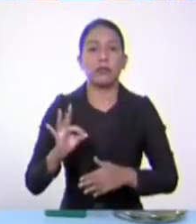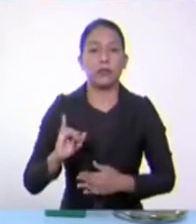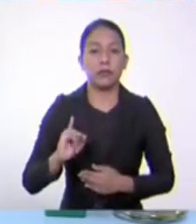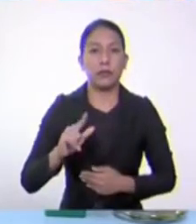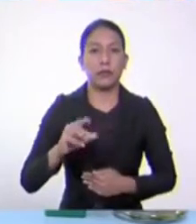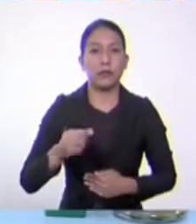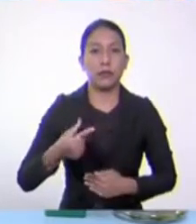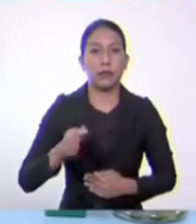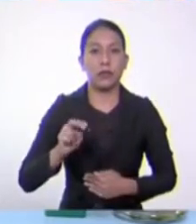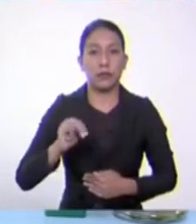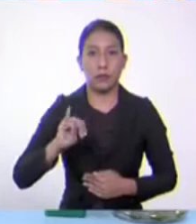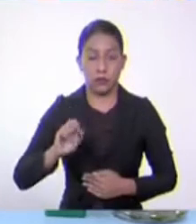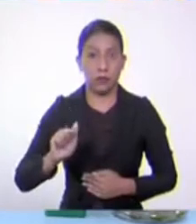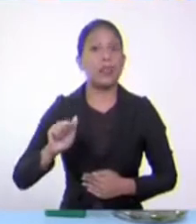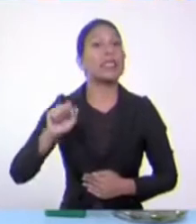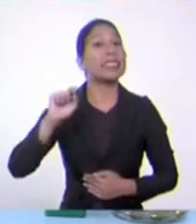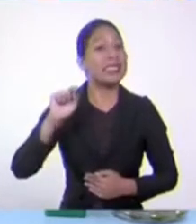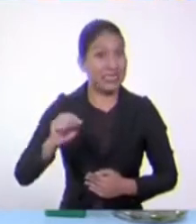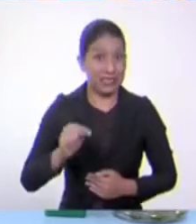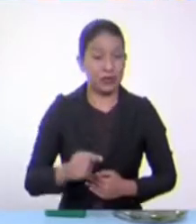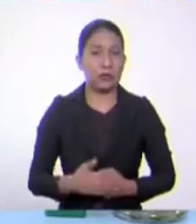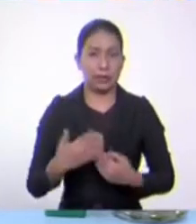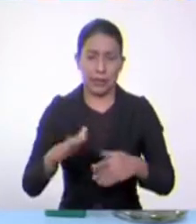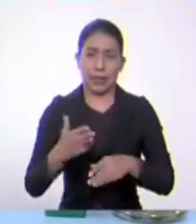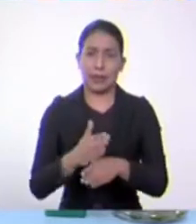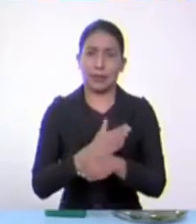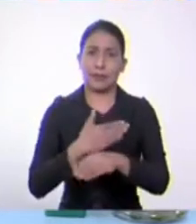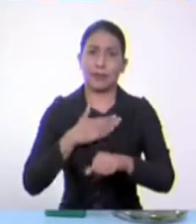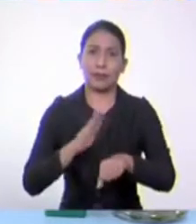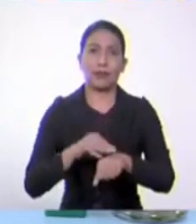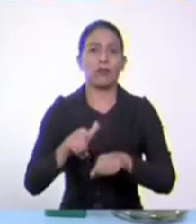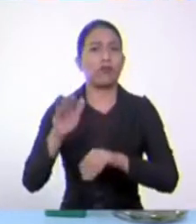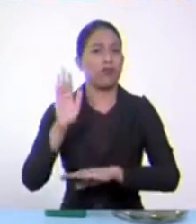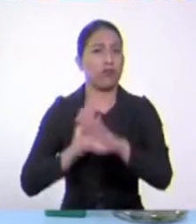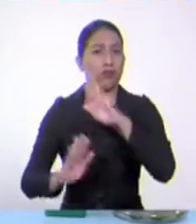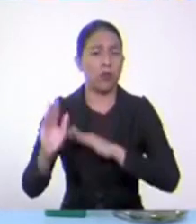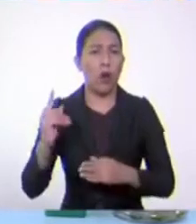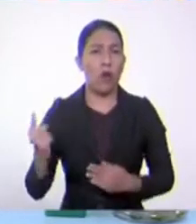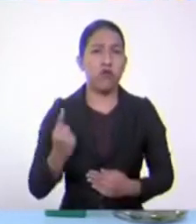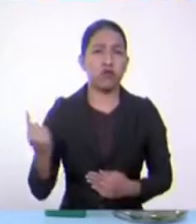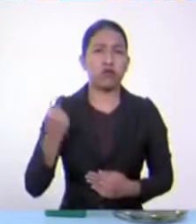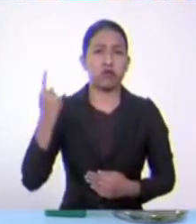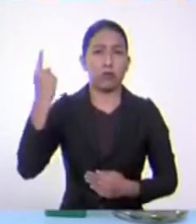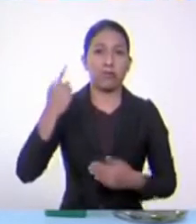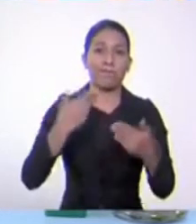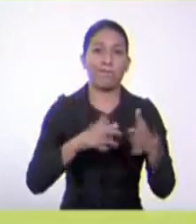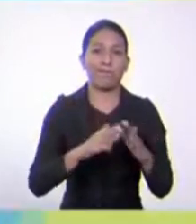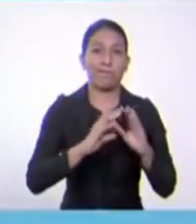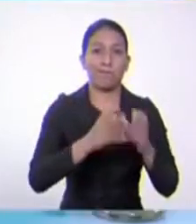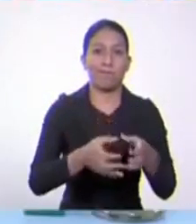filogenia, y esto es, como ya lo mencionamos, la historia evolutiva de cada especie.